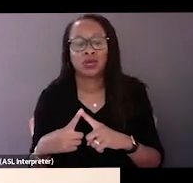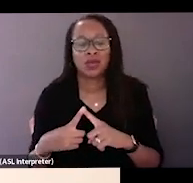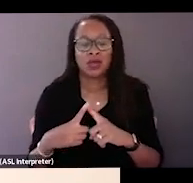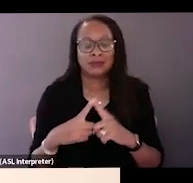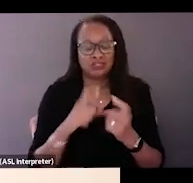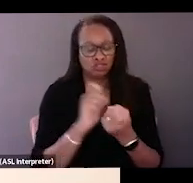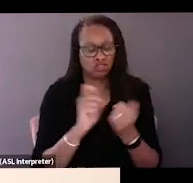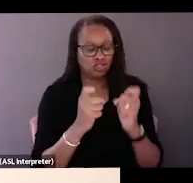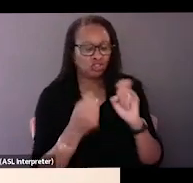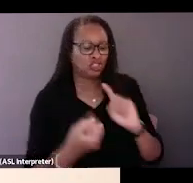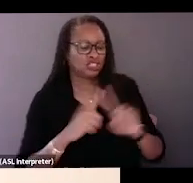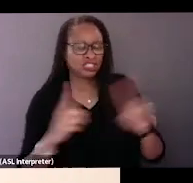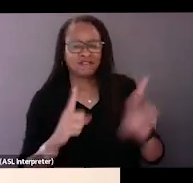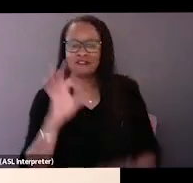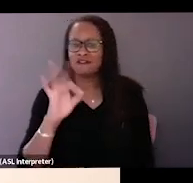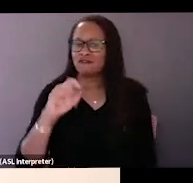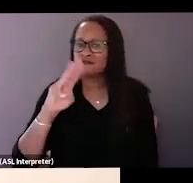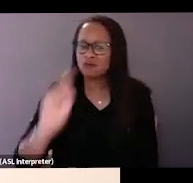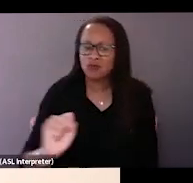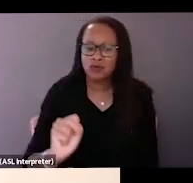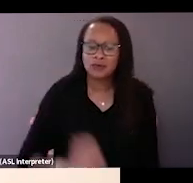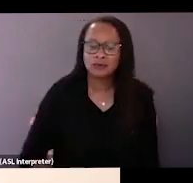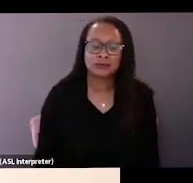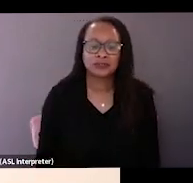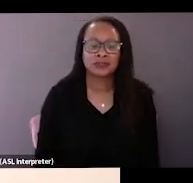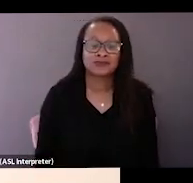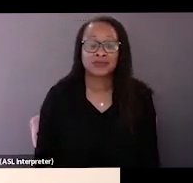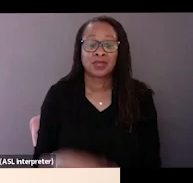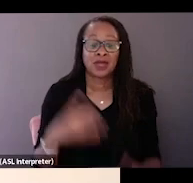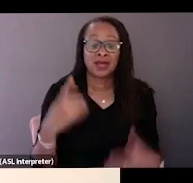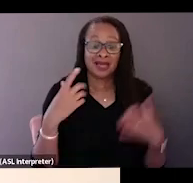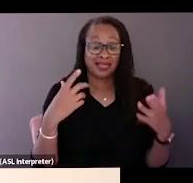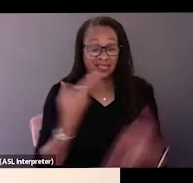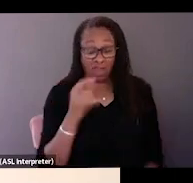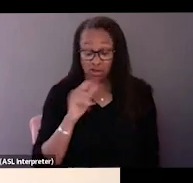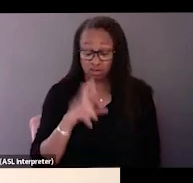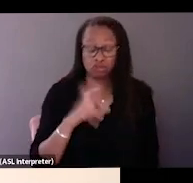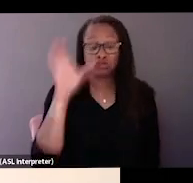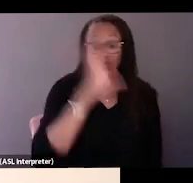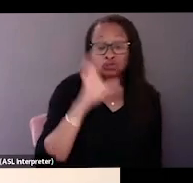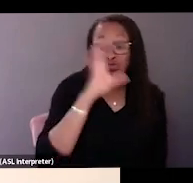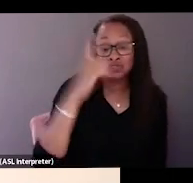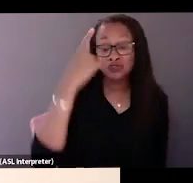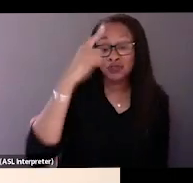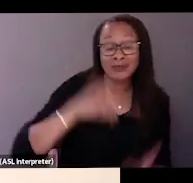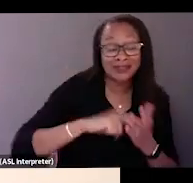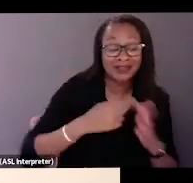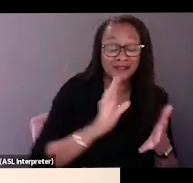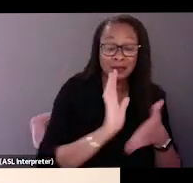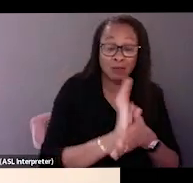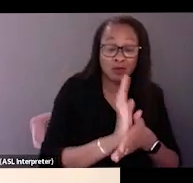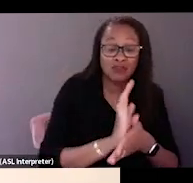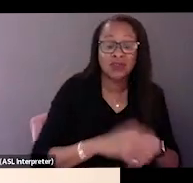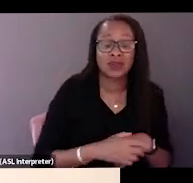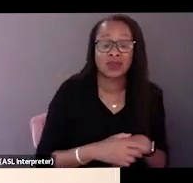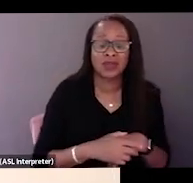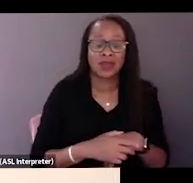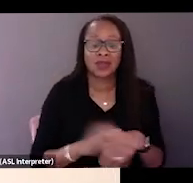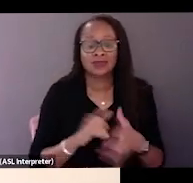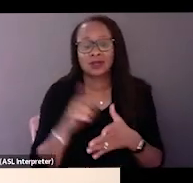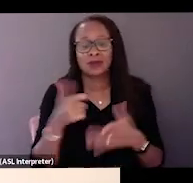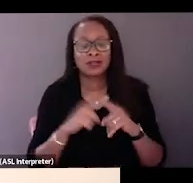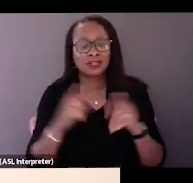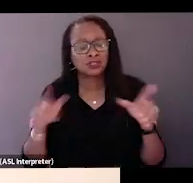¿no? Lo que busca esta cazadora, que al inicio de la película es otra fotógrafa, pero de